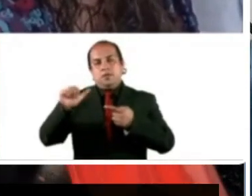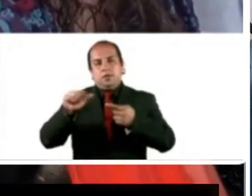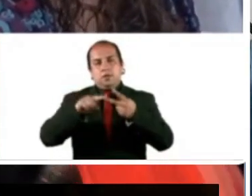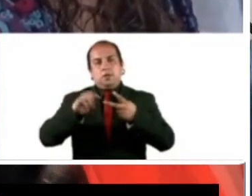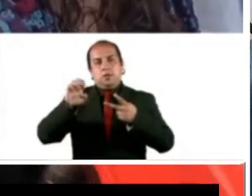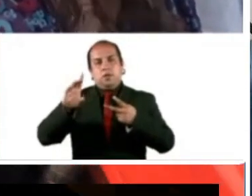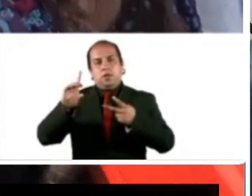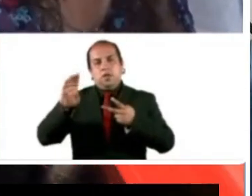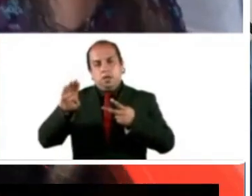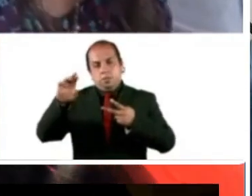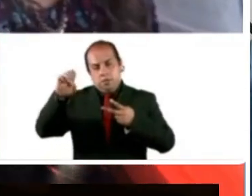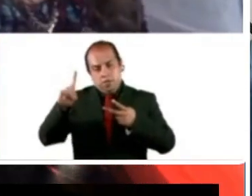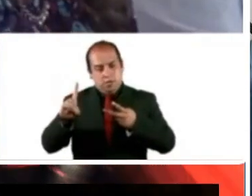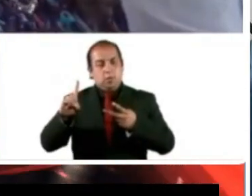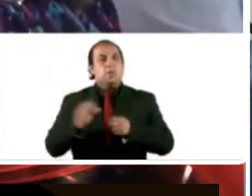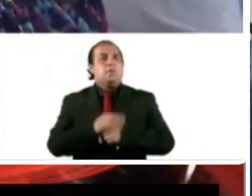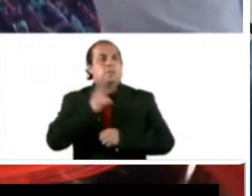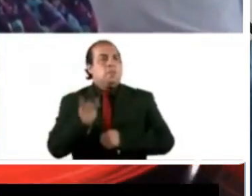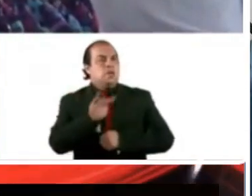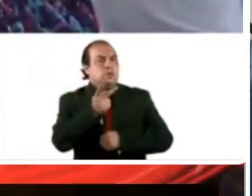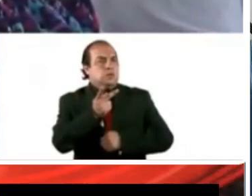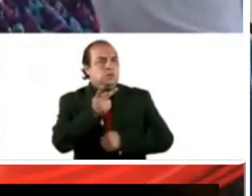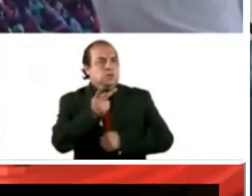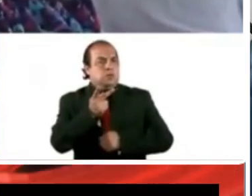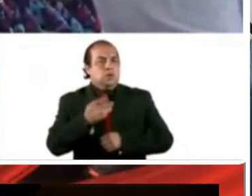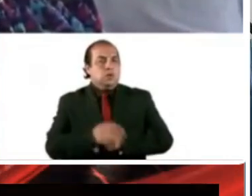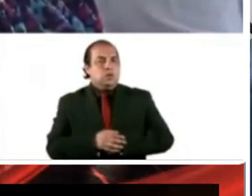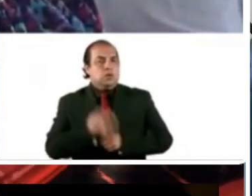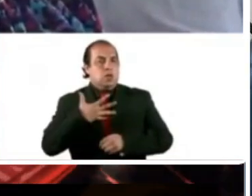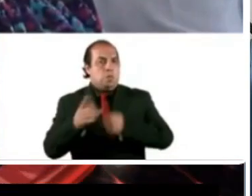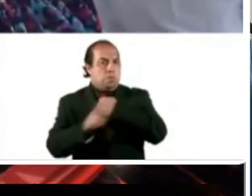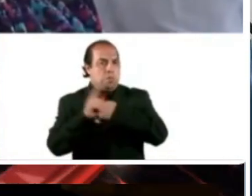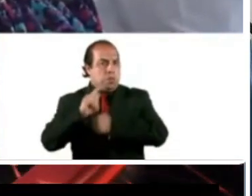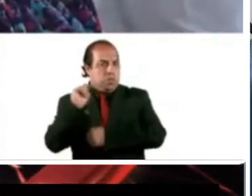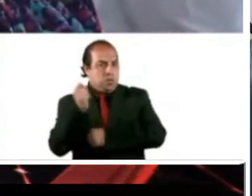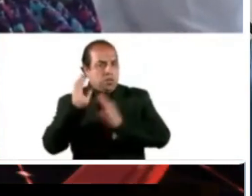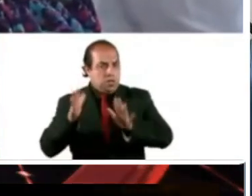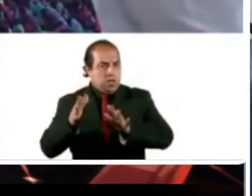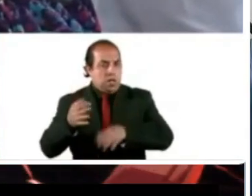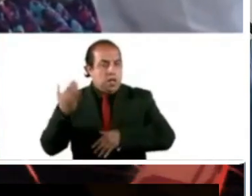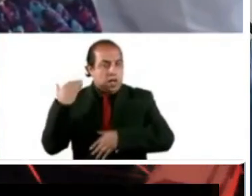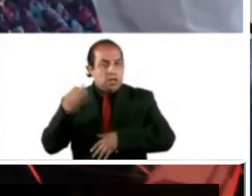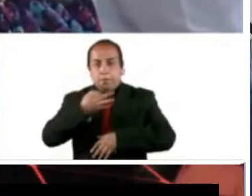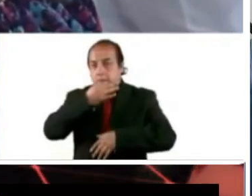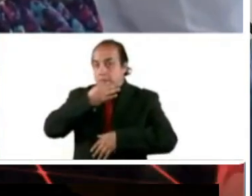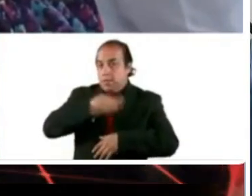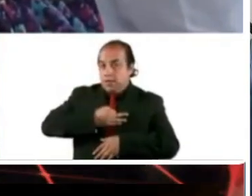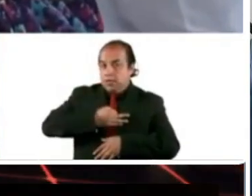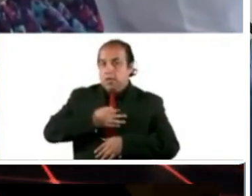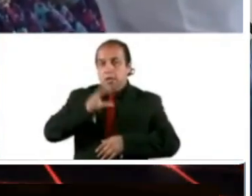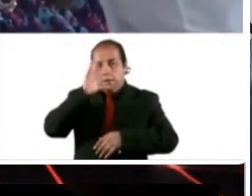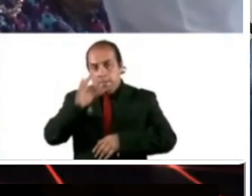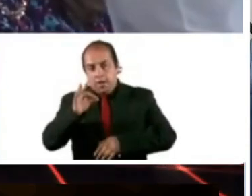Ebrard. Preguntarle, doctora, independientemente de las cuestiones técnicas que ya usted nos ha dicho, que fallas en la